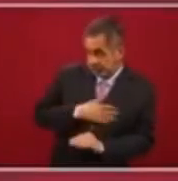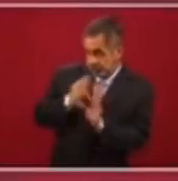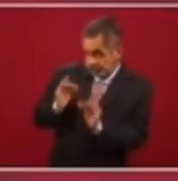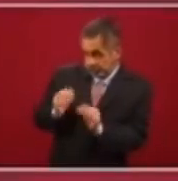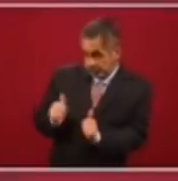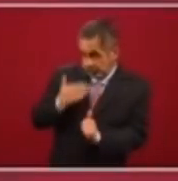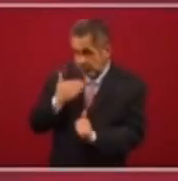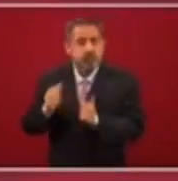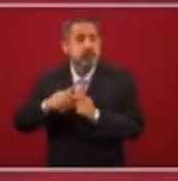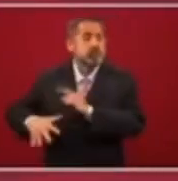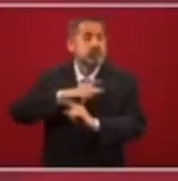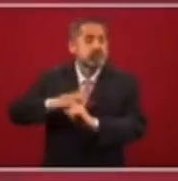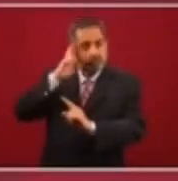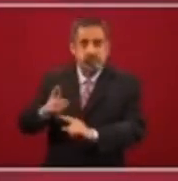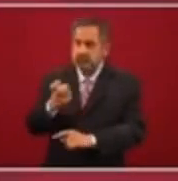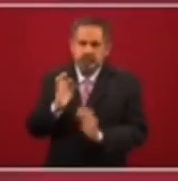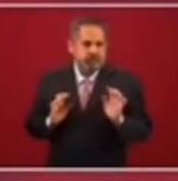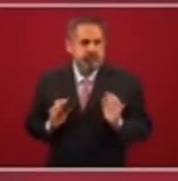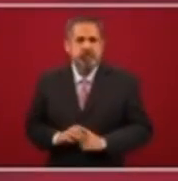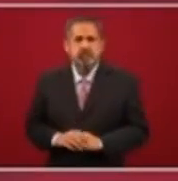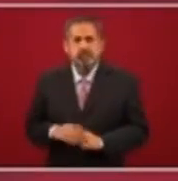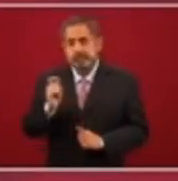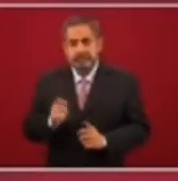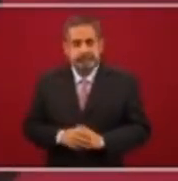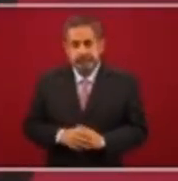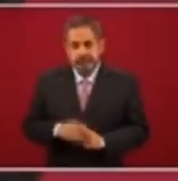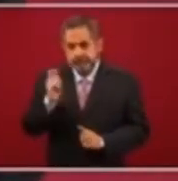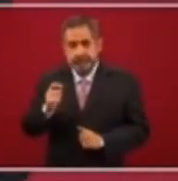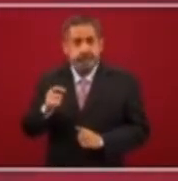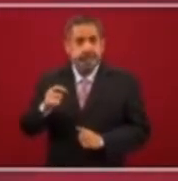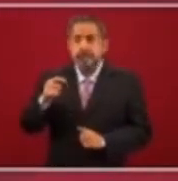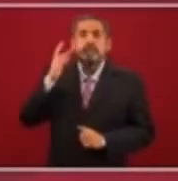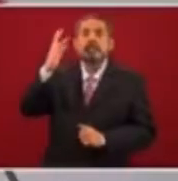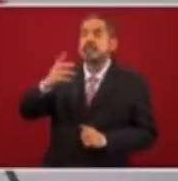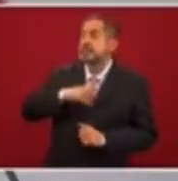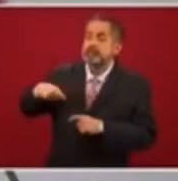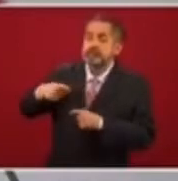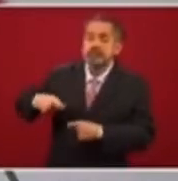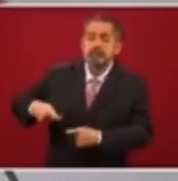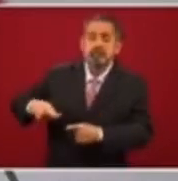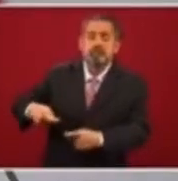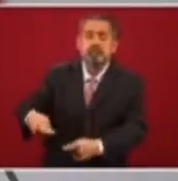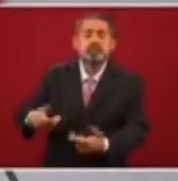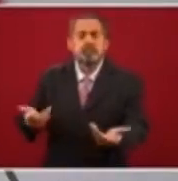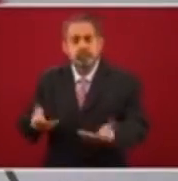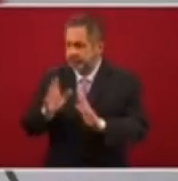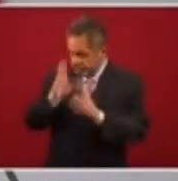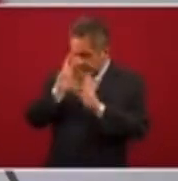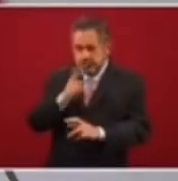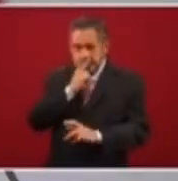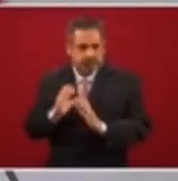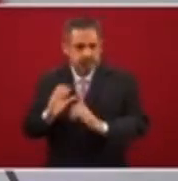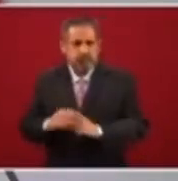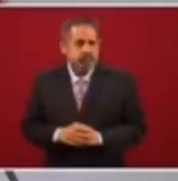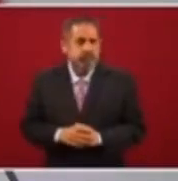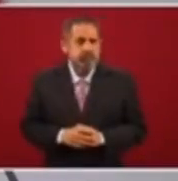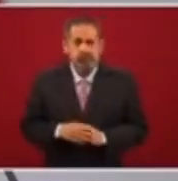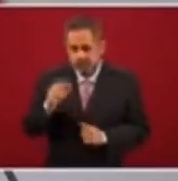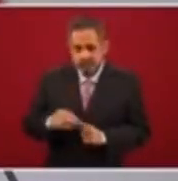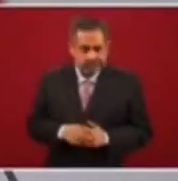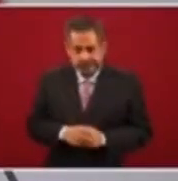respeto al medio ambiente, porque pues es la herencia que le vamos a dejar a las futuras generaciones. Entonces, por lo